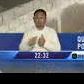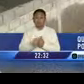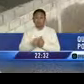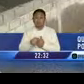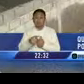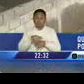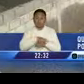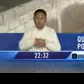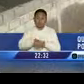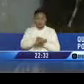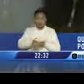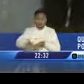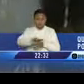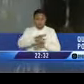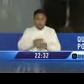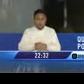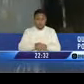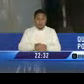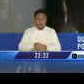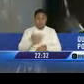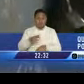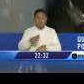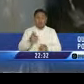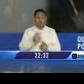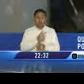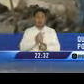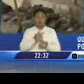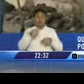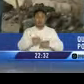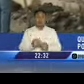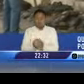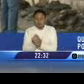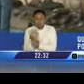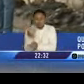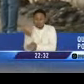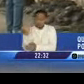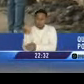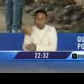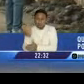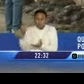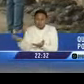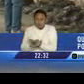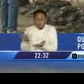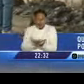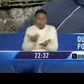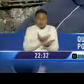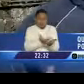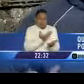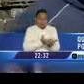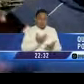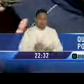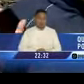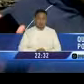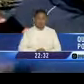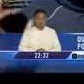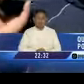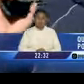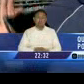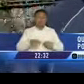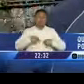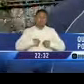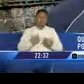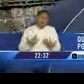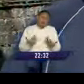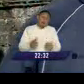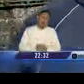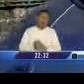cercana a quebradas o laderas, es necesario retirar la vegetación que está irrumpiendo los canales de desfogue de agua. Estamos a expensas y esperando